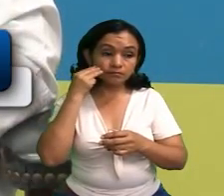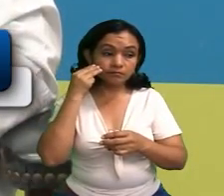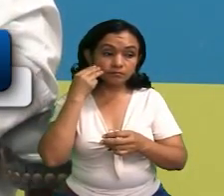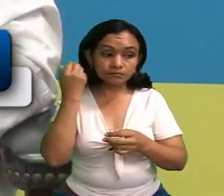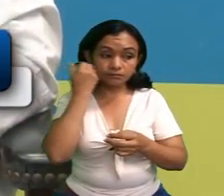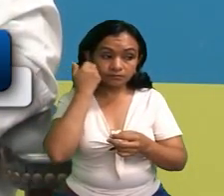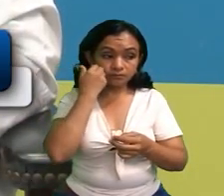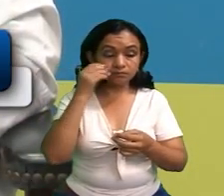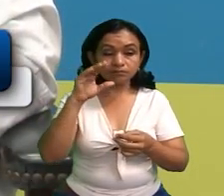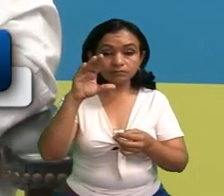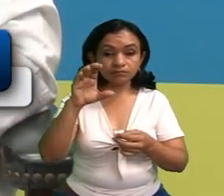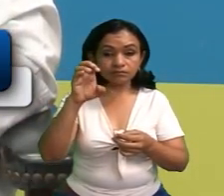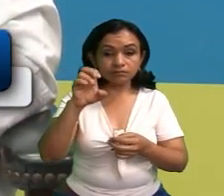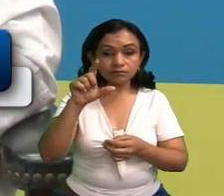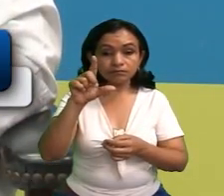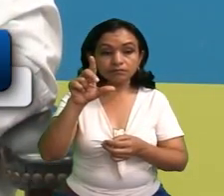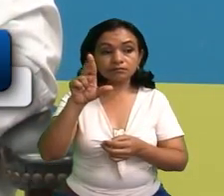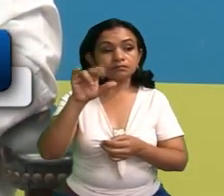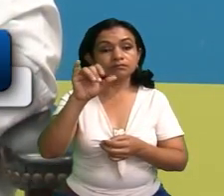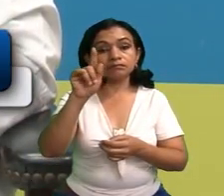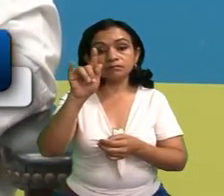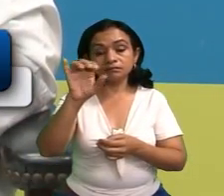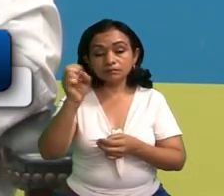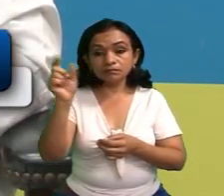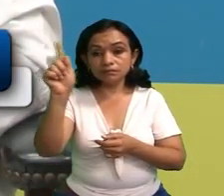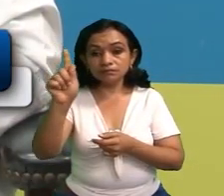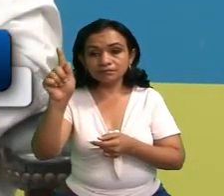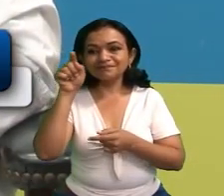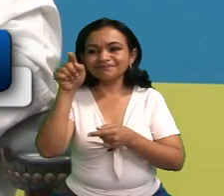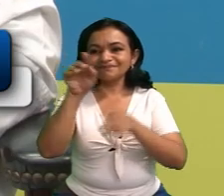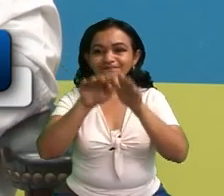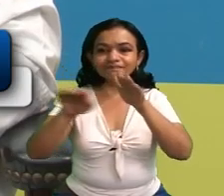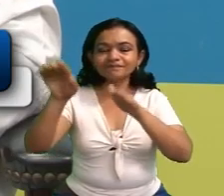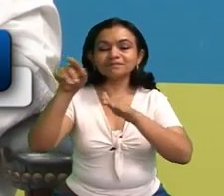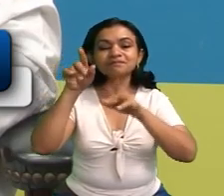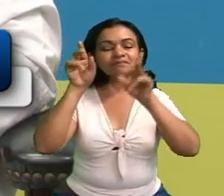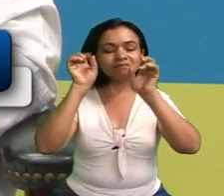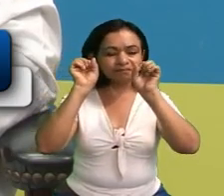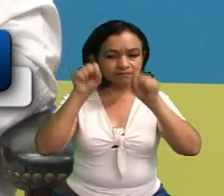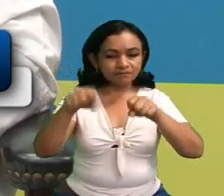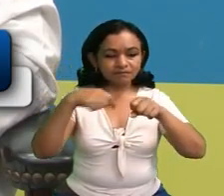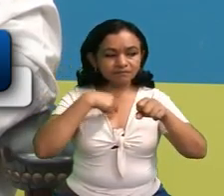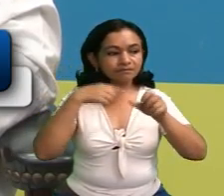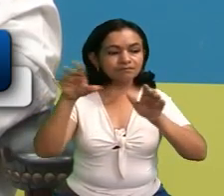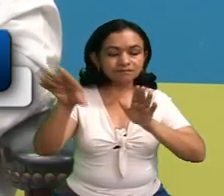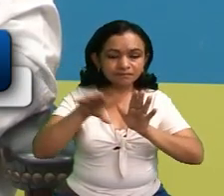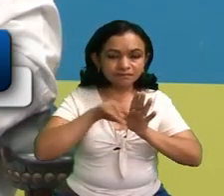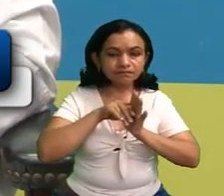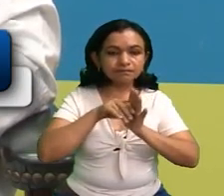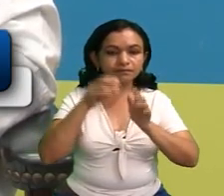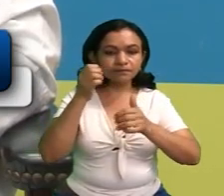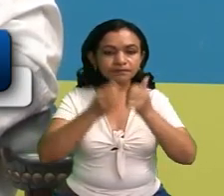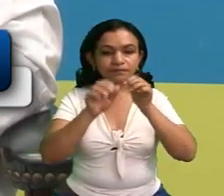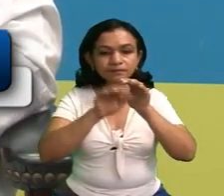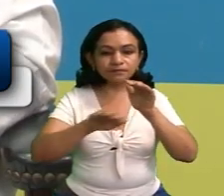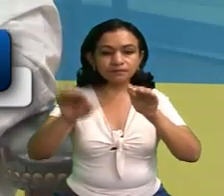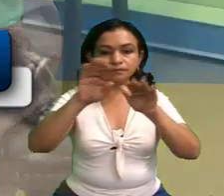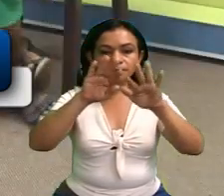o las tías tuvieron celulitis, hay mayor probabilidad que la persona tenga problemas de celulitis, más si es